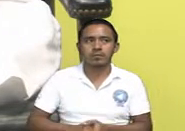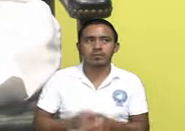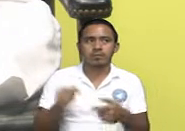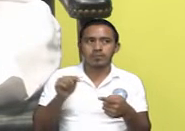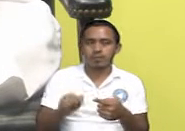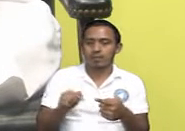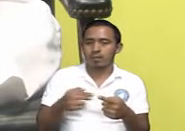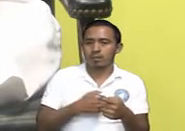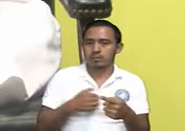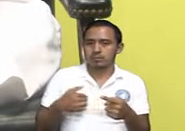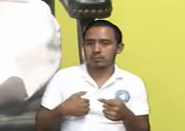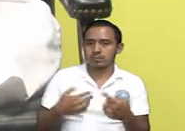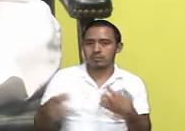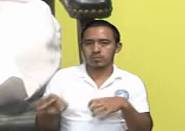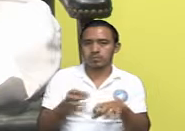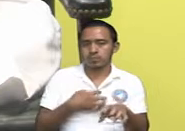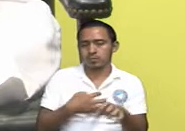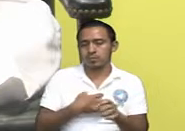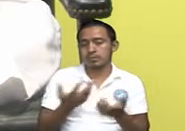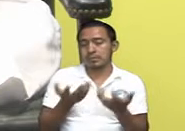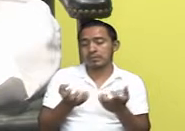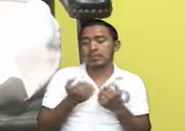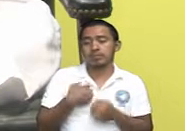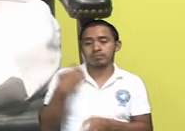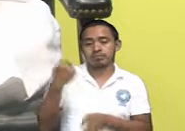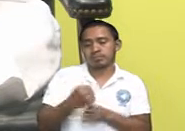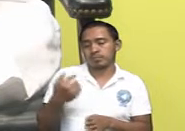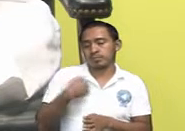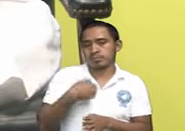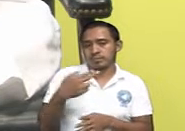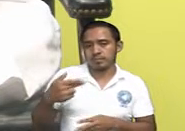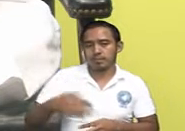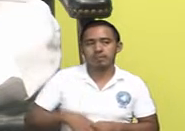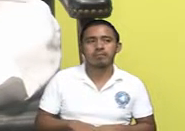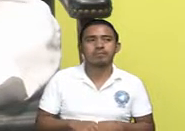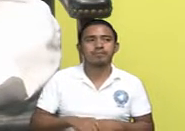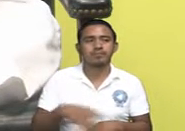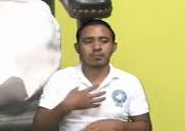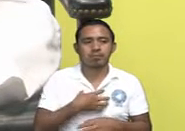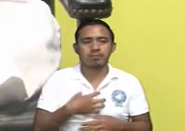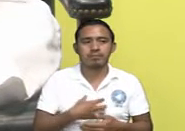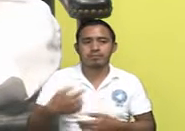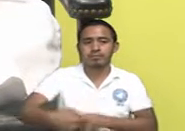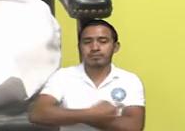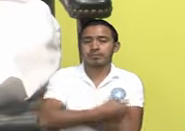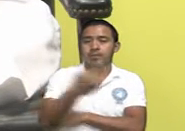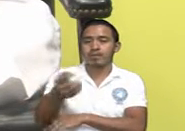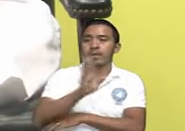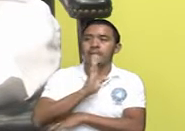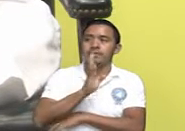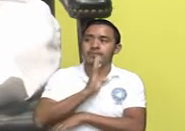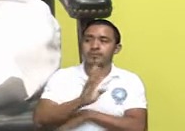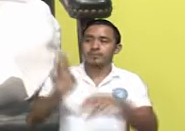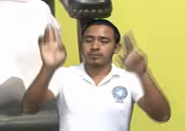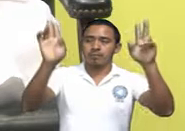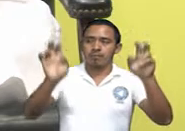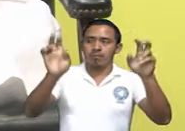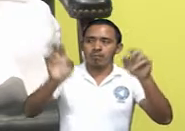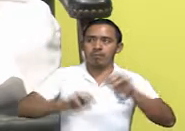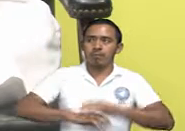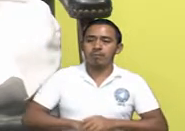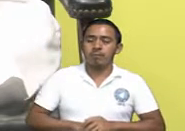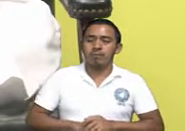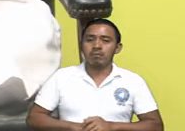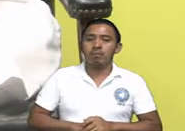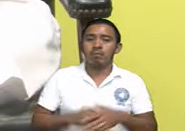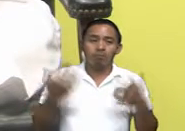el hecho de suicidarse y el suicidio como tal. Entonces la oportunidad de este día es poder hablar del tema. Deberíamos de hablar en